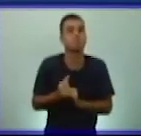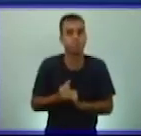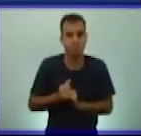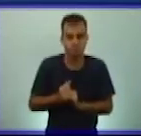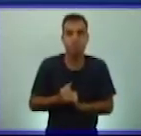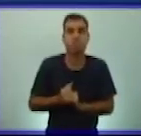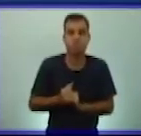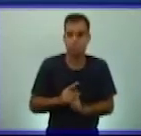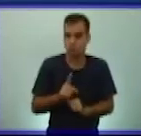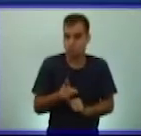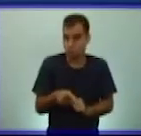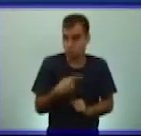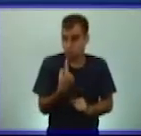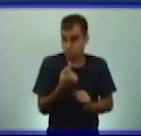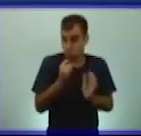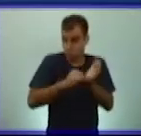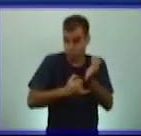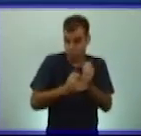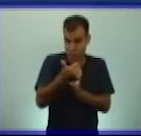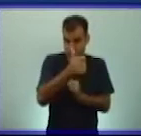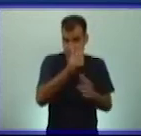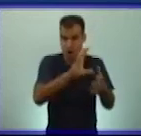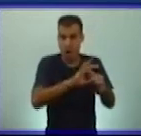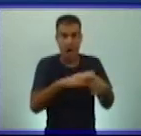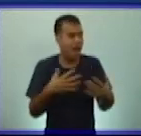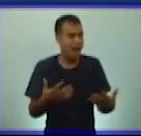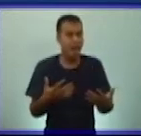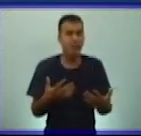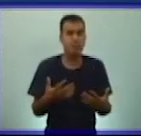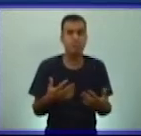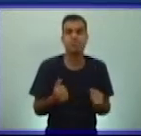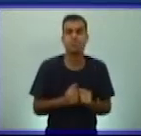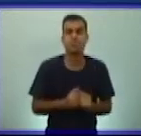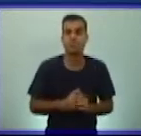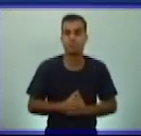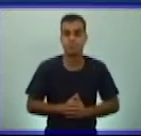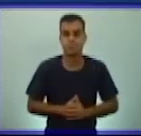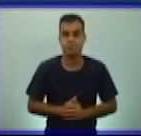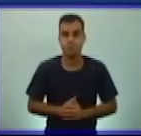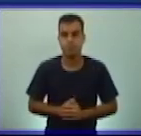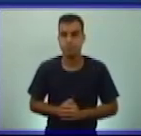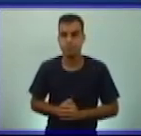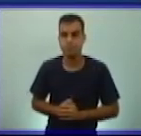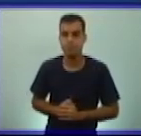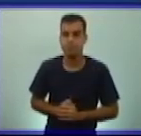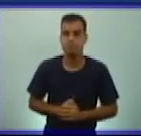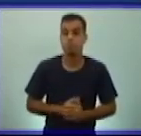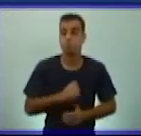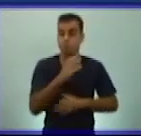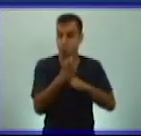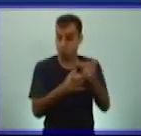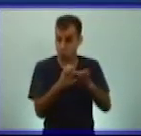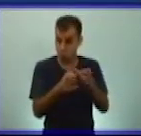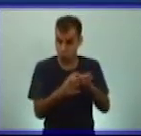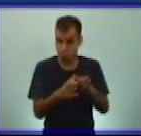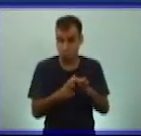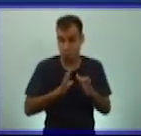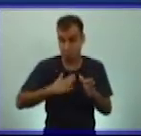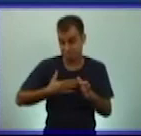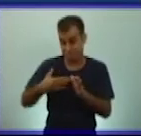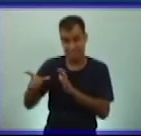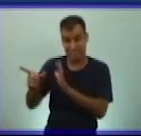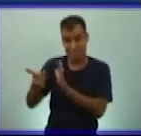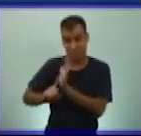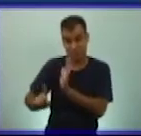nosotros justificábamos en 10º grado que la función que caracteriza a las oscilaciones de la corriente respondían al menos